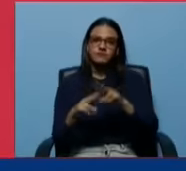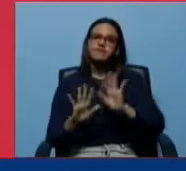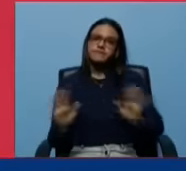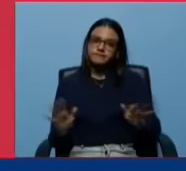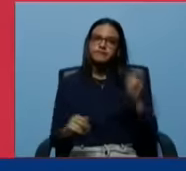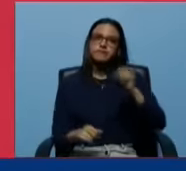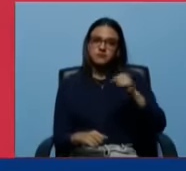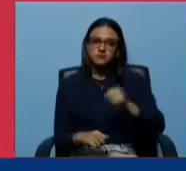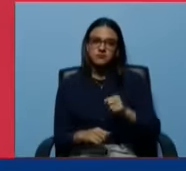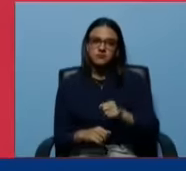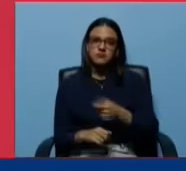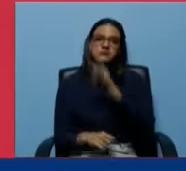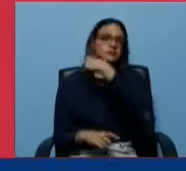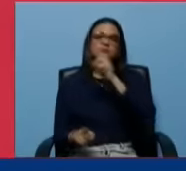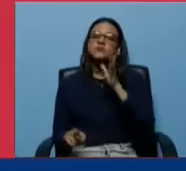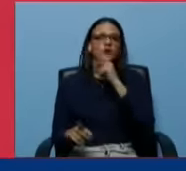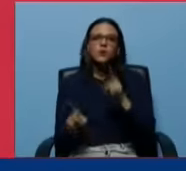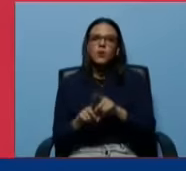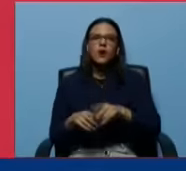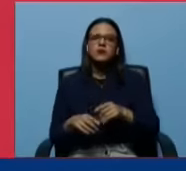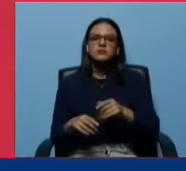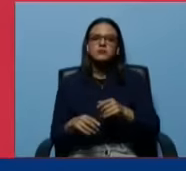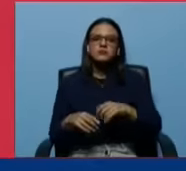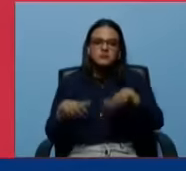No han cesado en su empeño